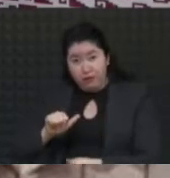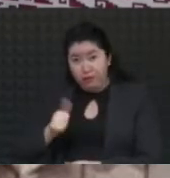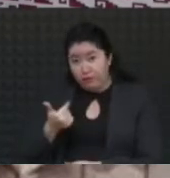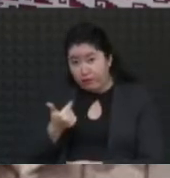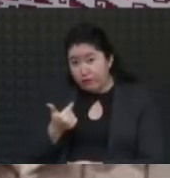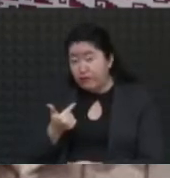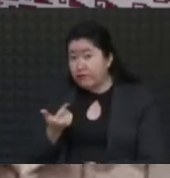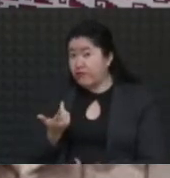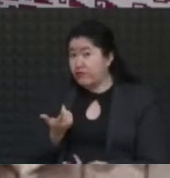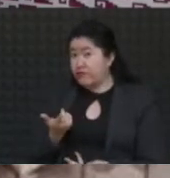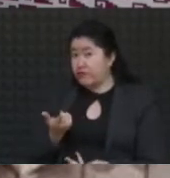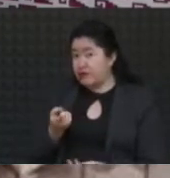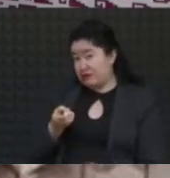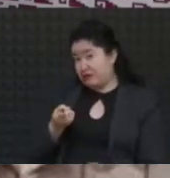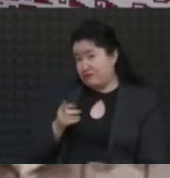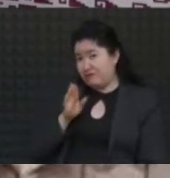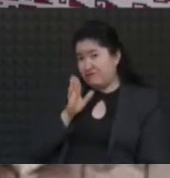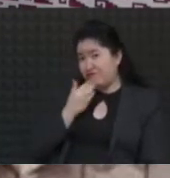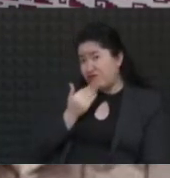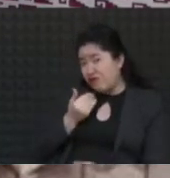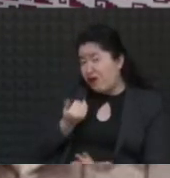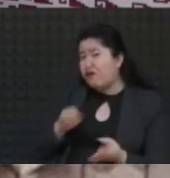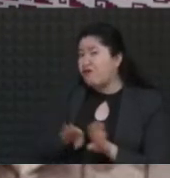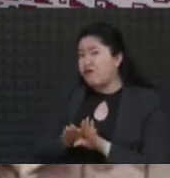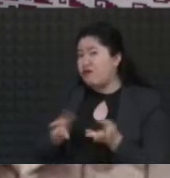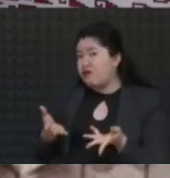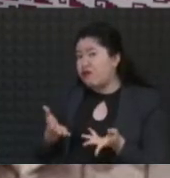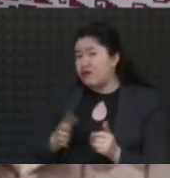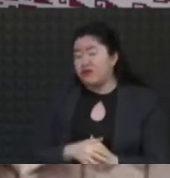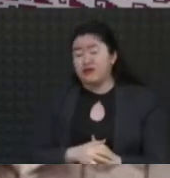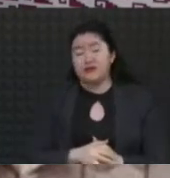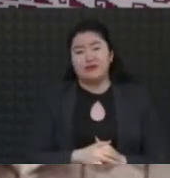En eso es categórico el informe.